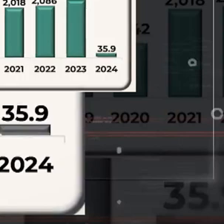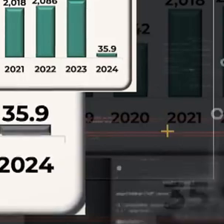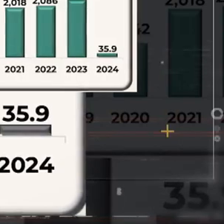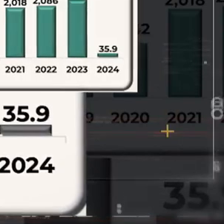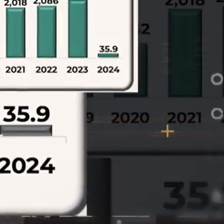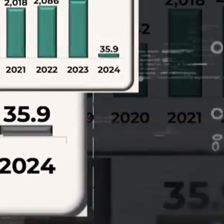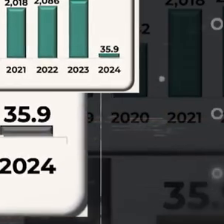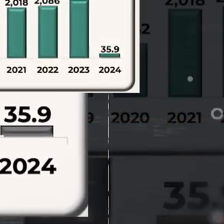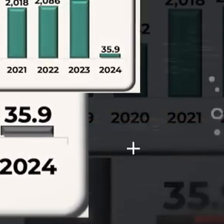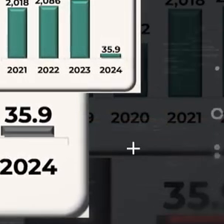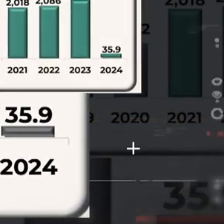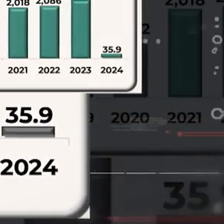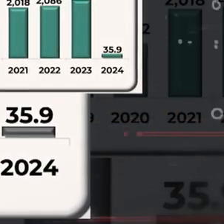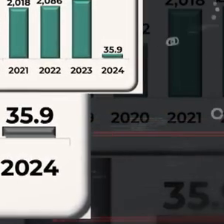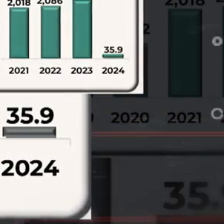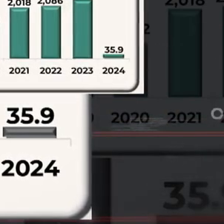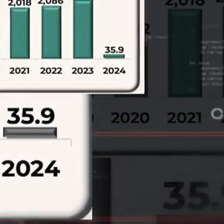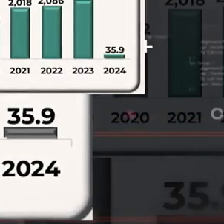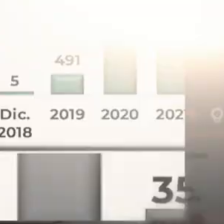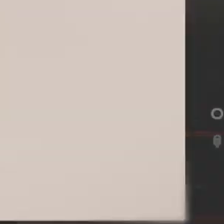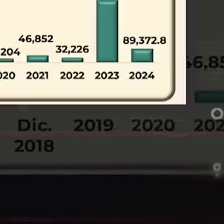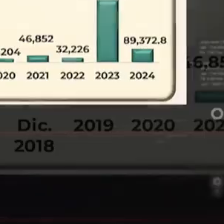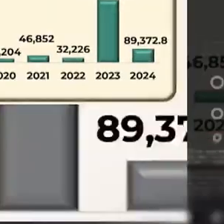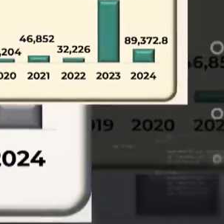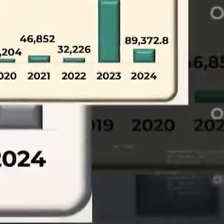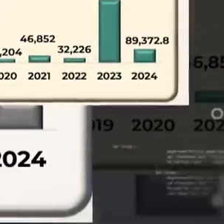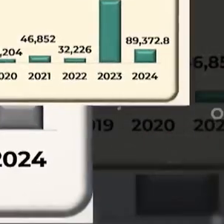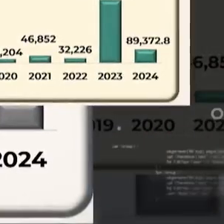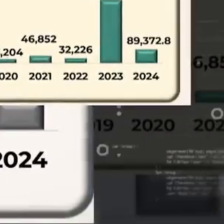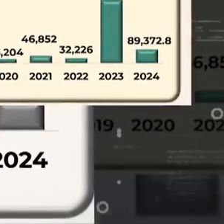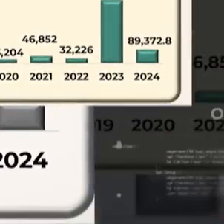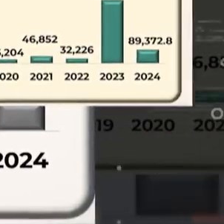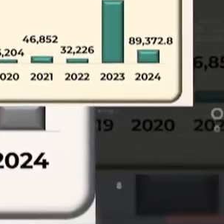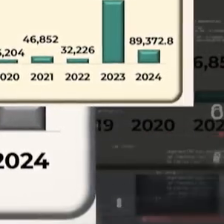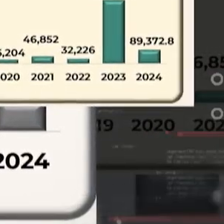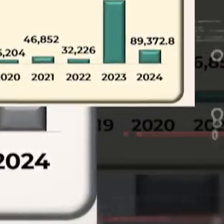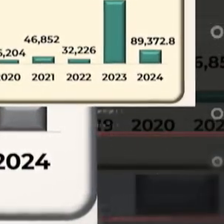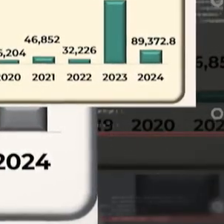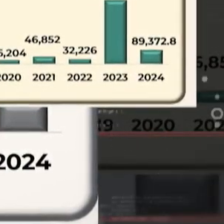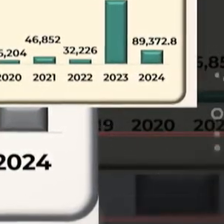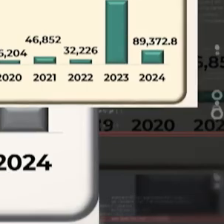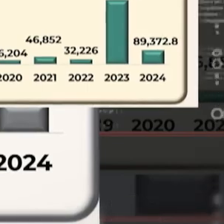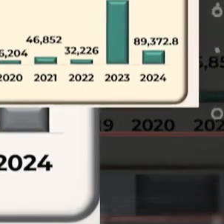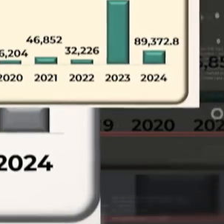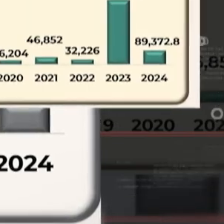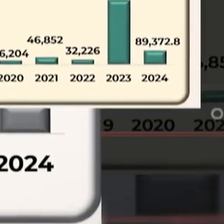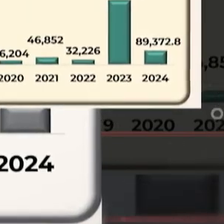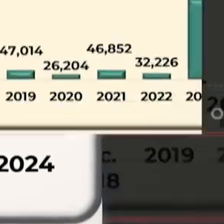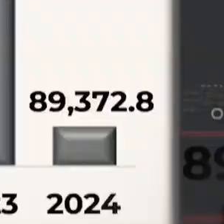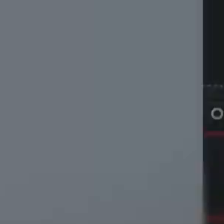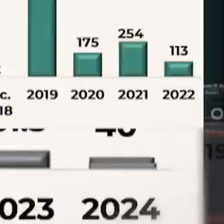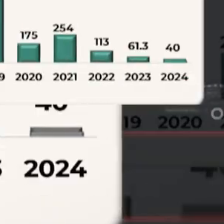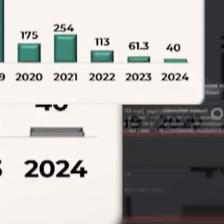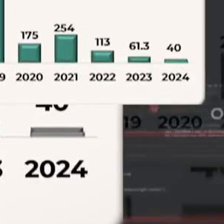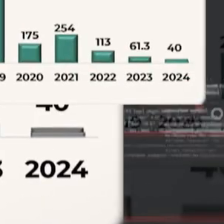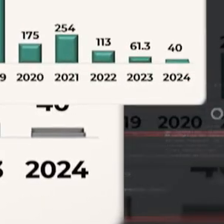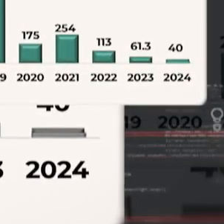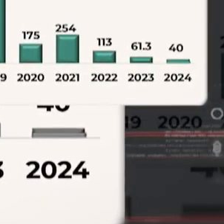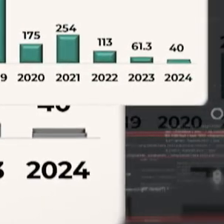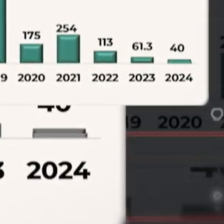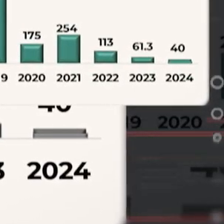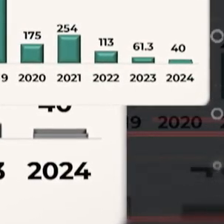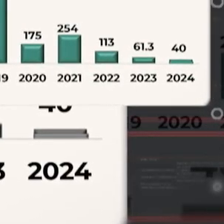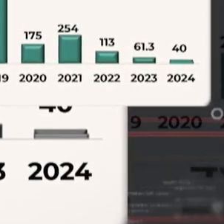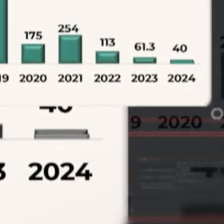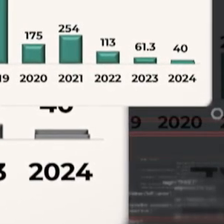8 mil 206 kilos de fentanilo, 645 mil kilos de metanfetamina, 1 mil 200 kilos de goma